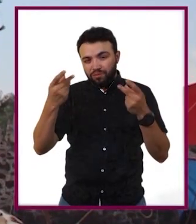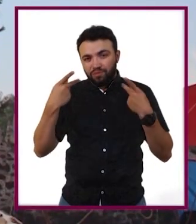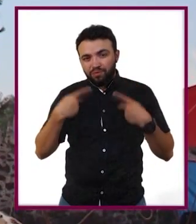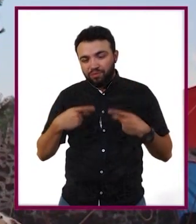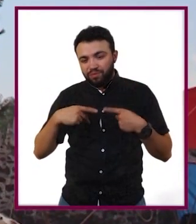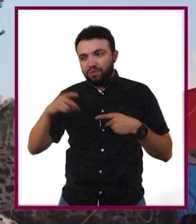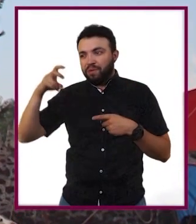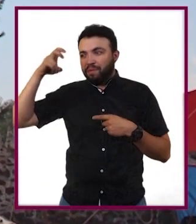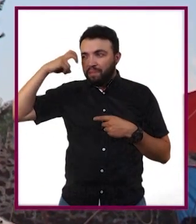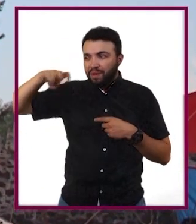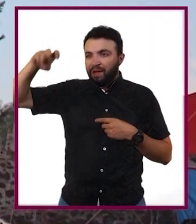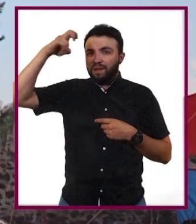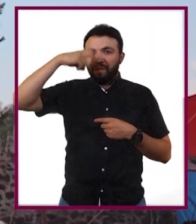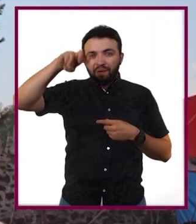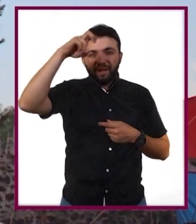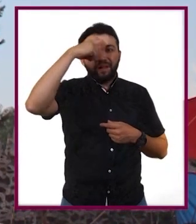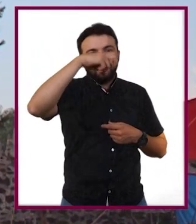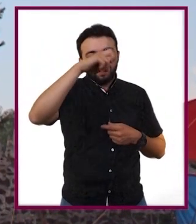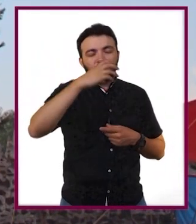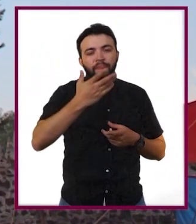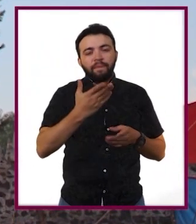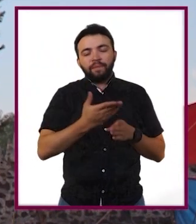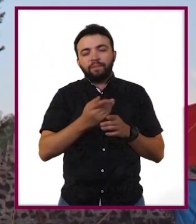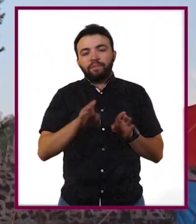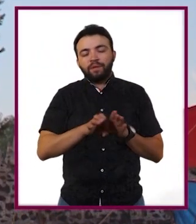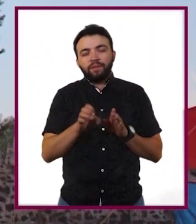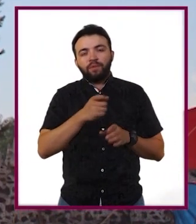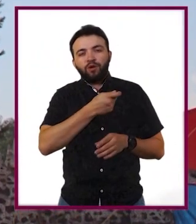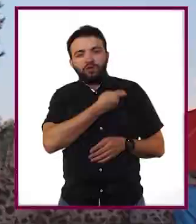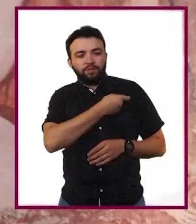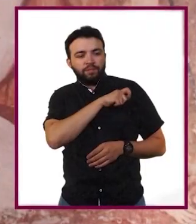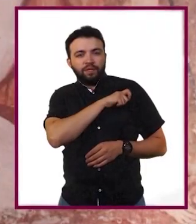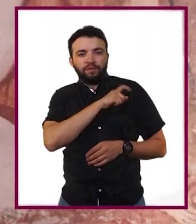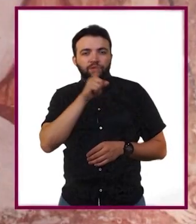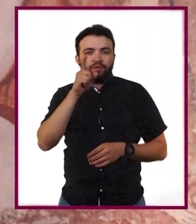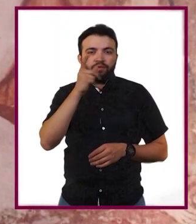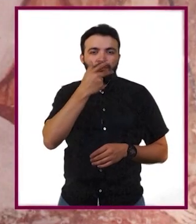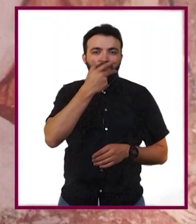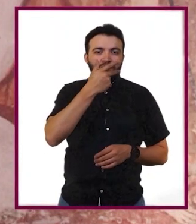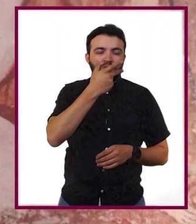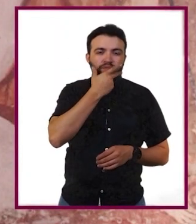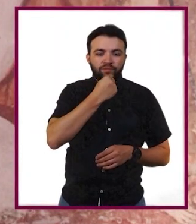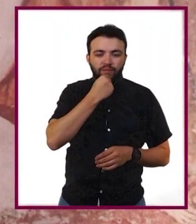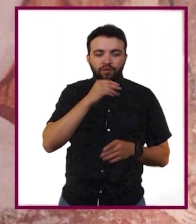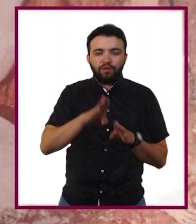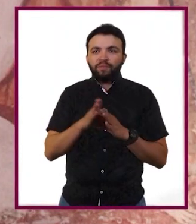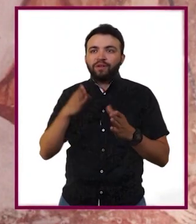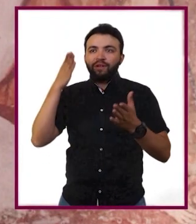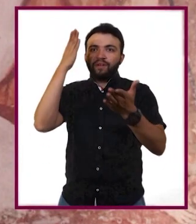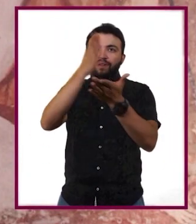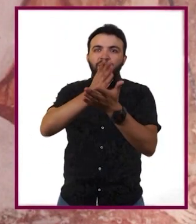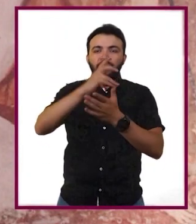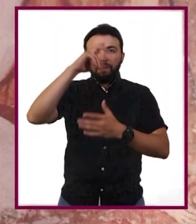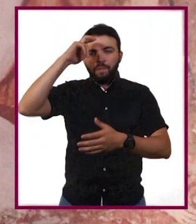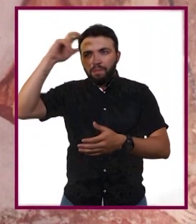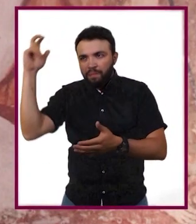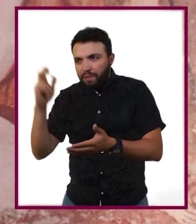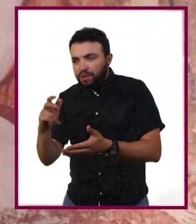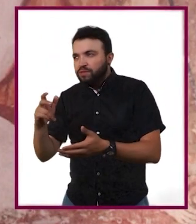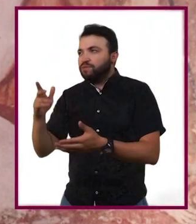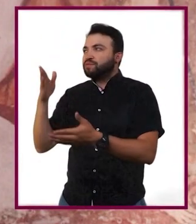personas naturales originarias de aquí como españoles, que iban a Meztitlán, a Minas de Pachuca,